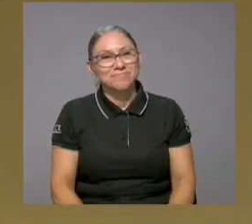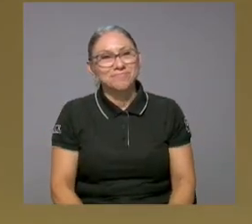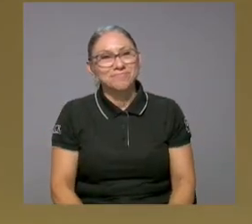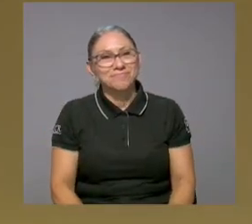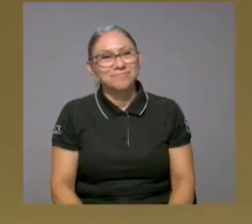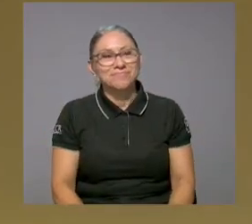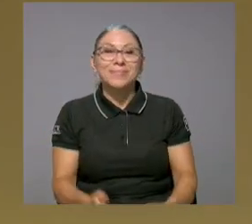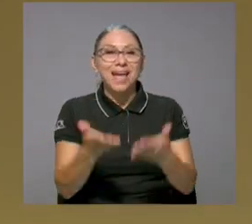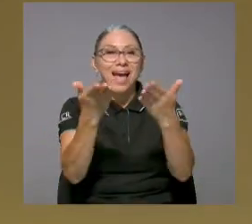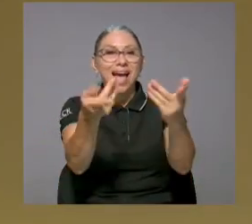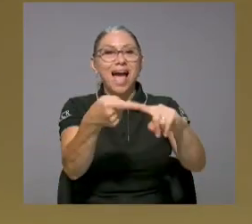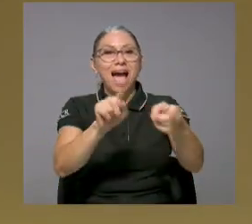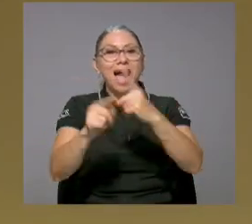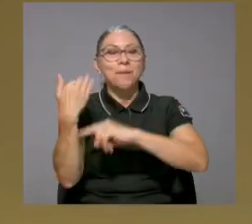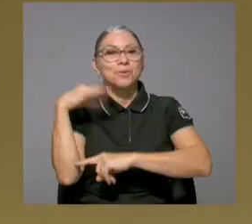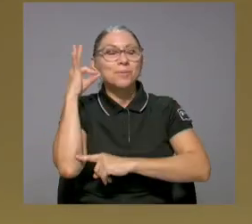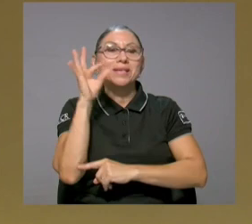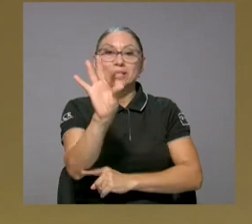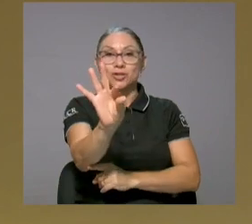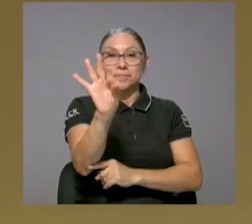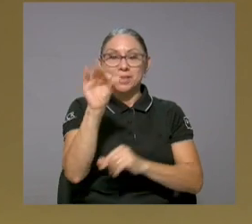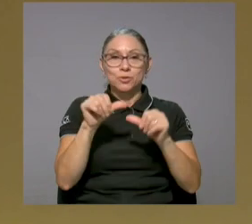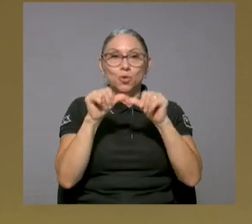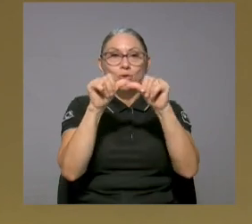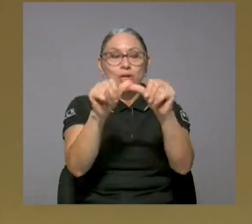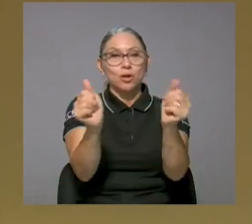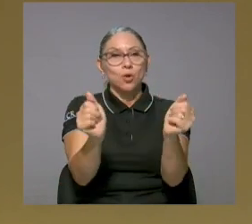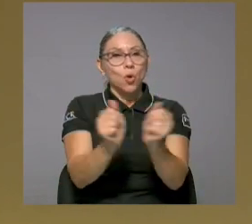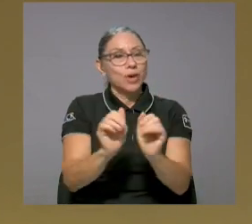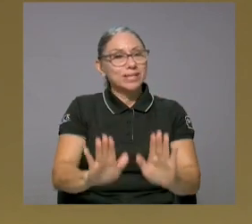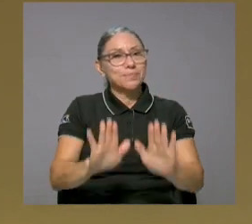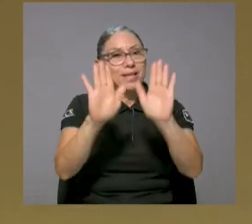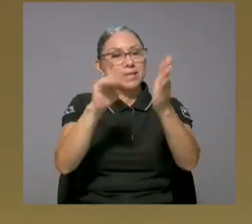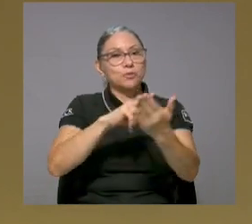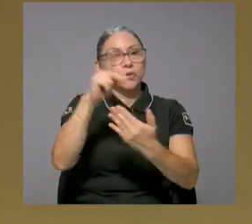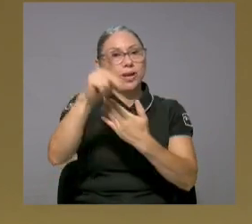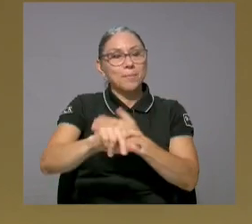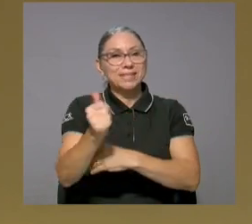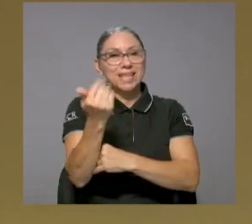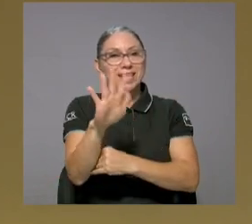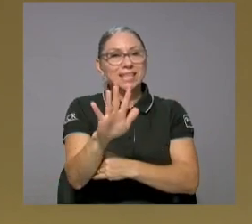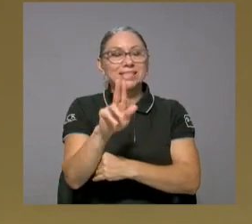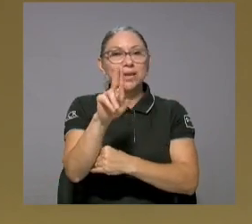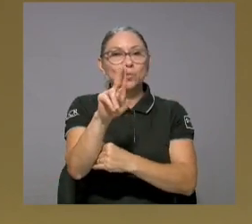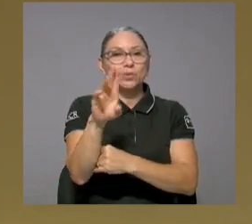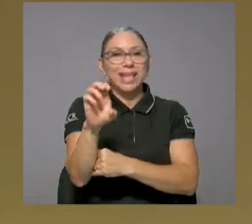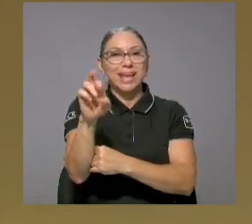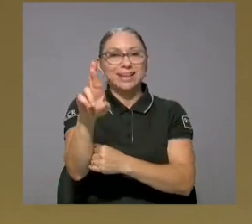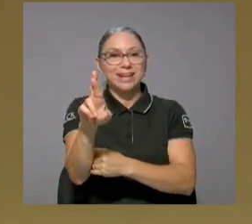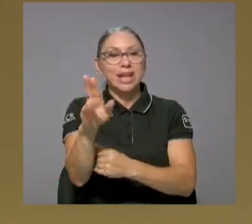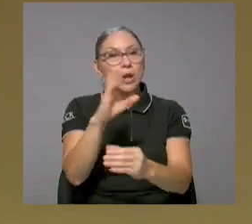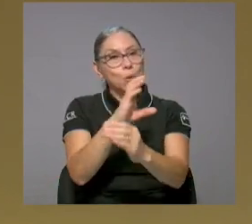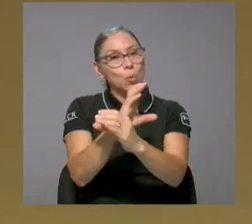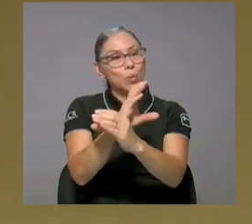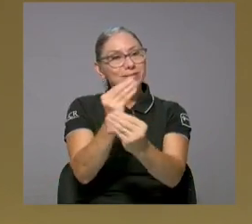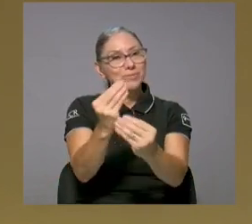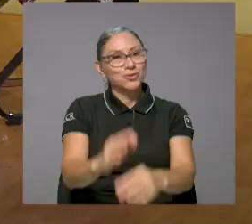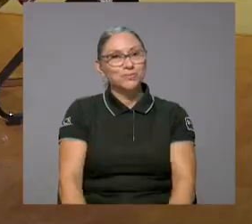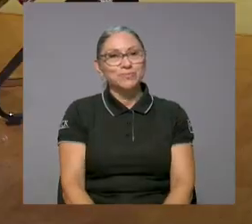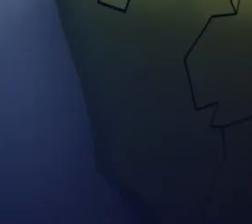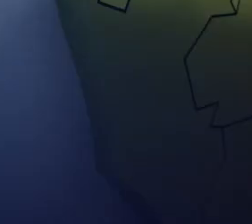A las amigas y amigos los invitamos para que continúen con los espléndidos programas de 15 UCR. Cuídense mucho.